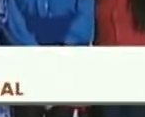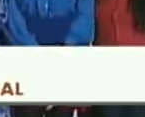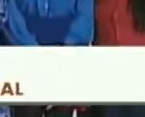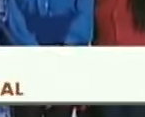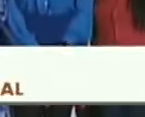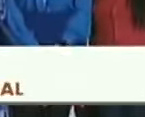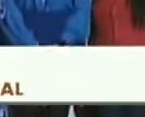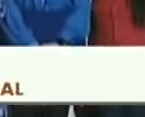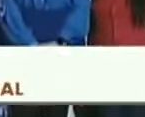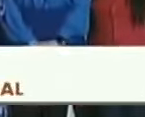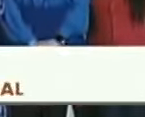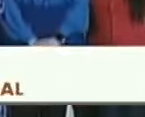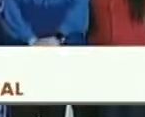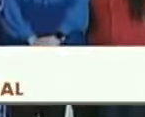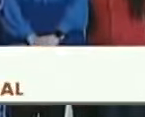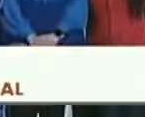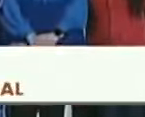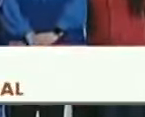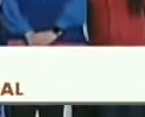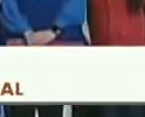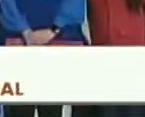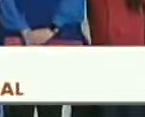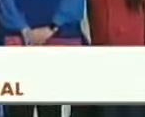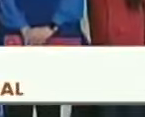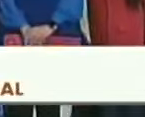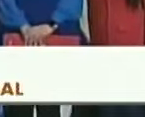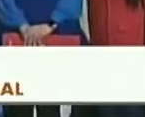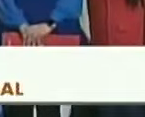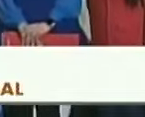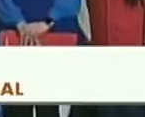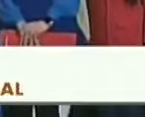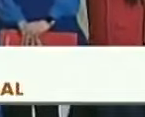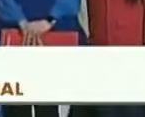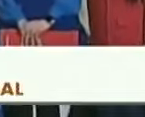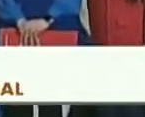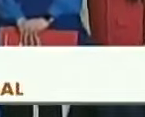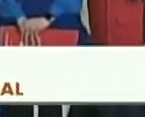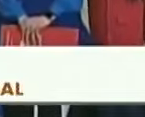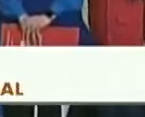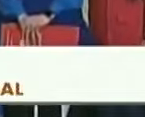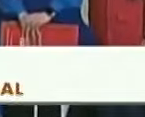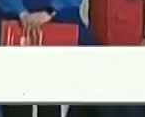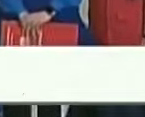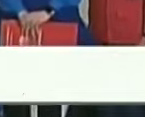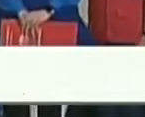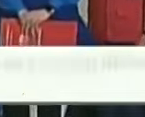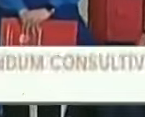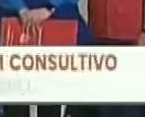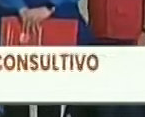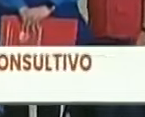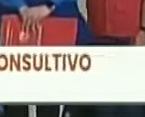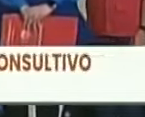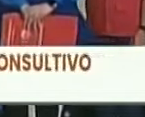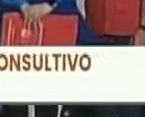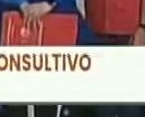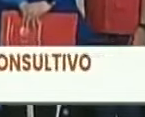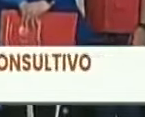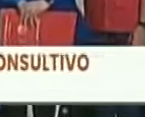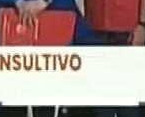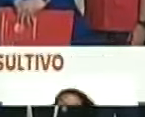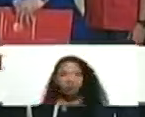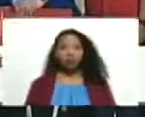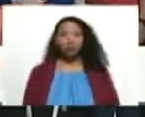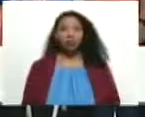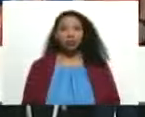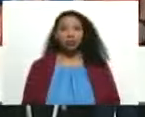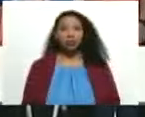aquí en la sede del Poder Electoral de nuestra amada patria, de nuestra amada República, de la República